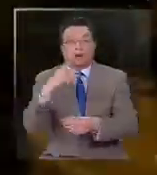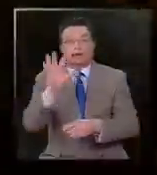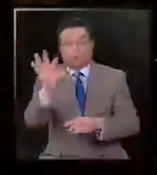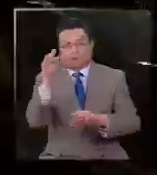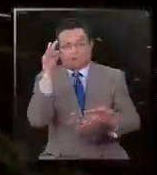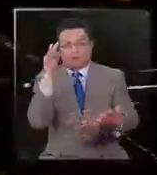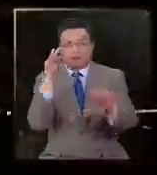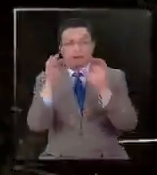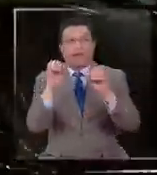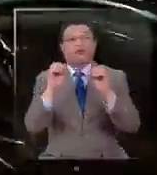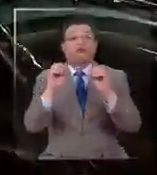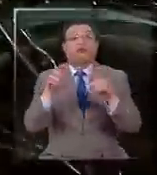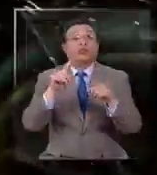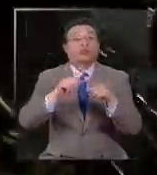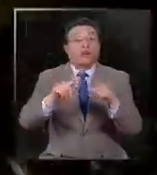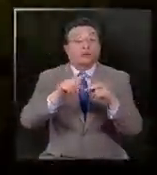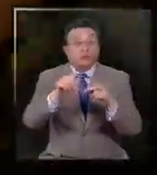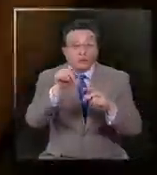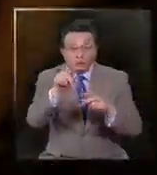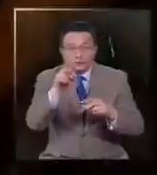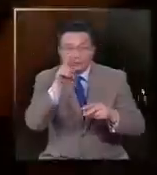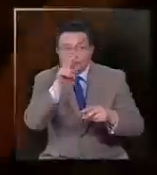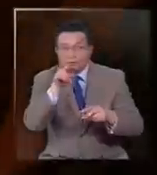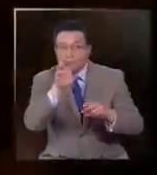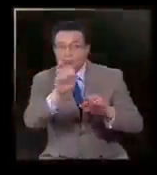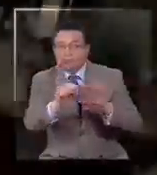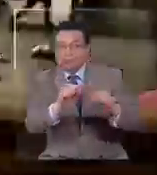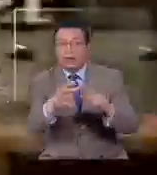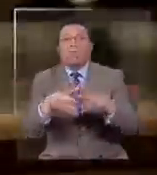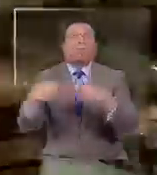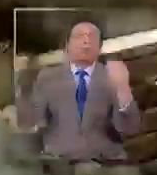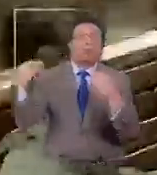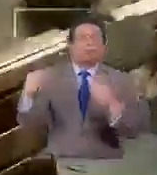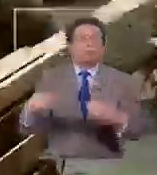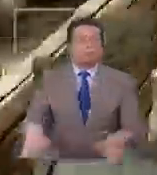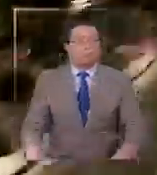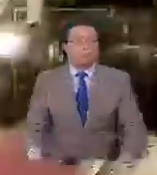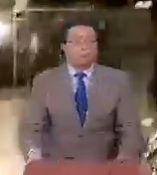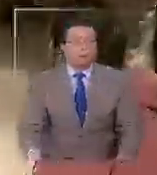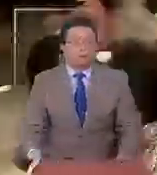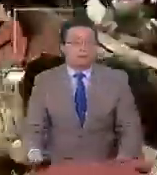pero muchas veces logran advertir su presencia y huyen